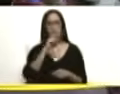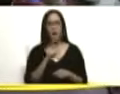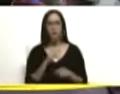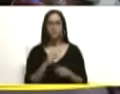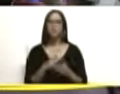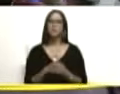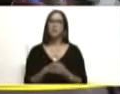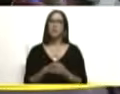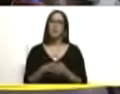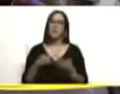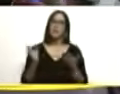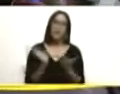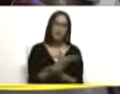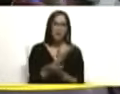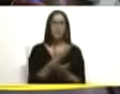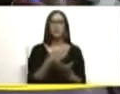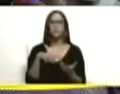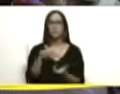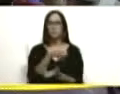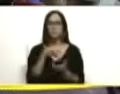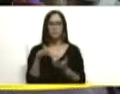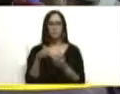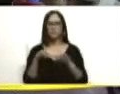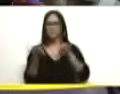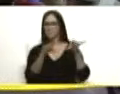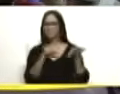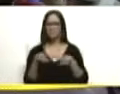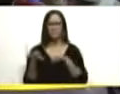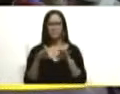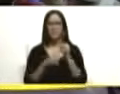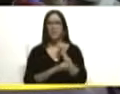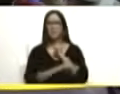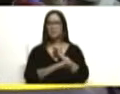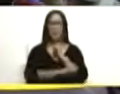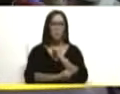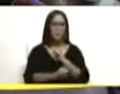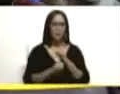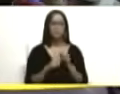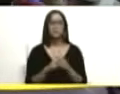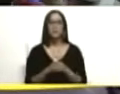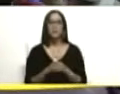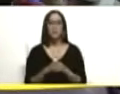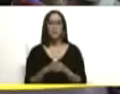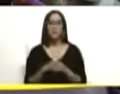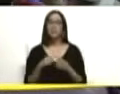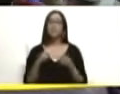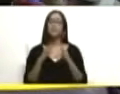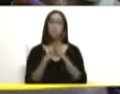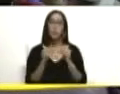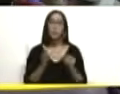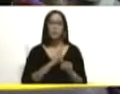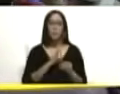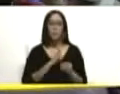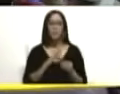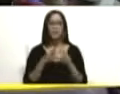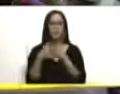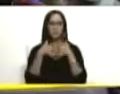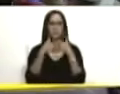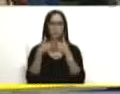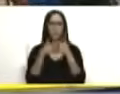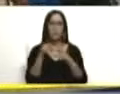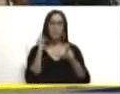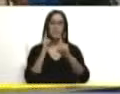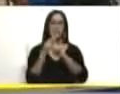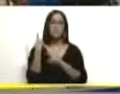derrotando conspiraciones, emboscadas, trampas, que vienen todas del imperio norteamericano, todas, desde el